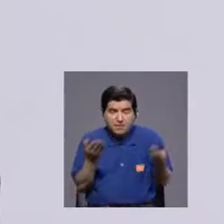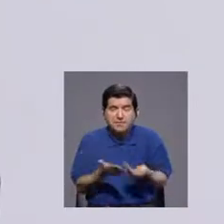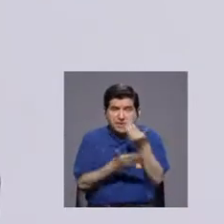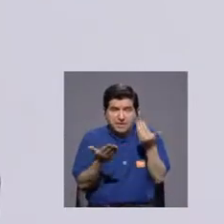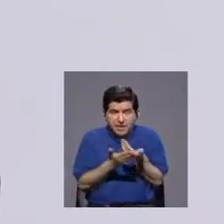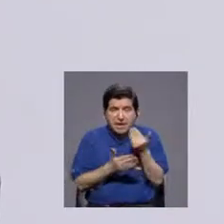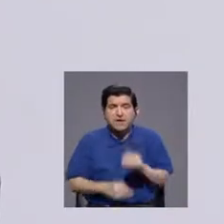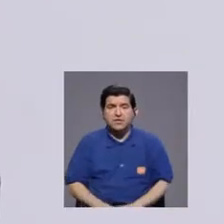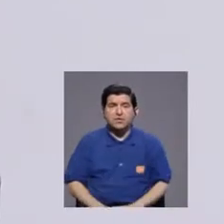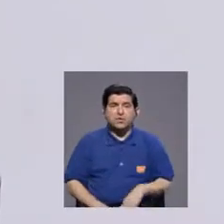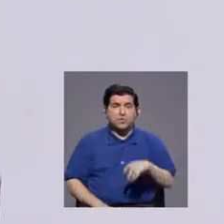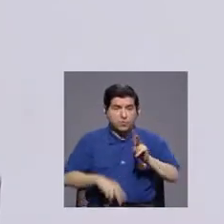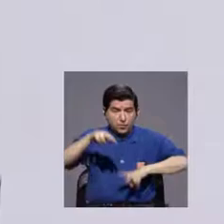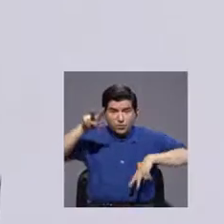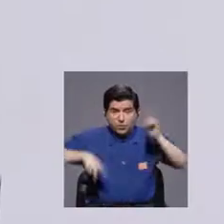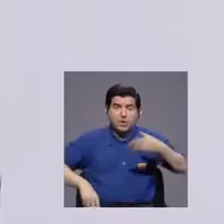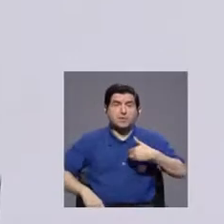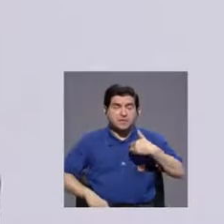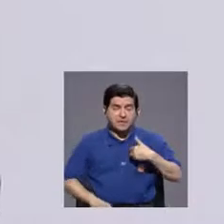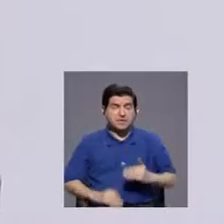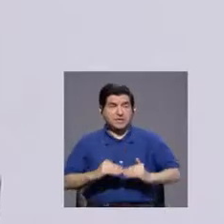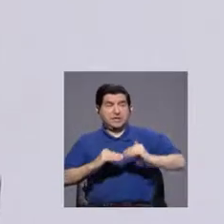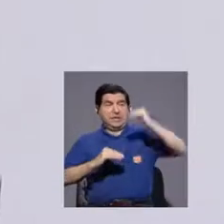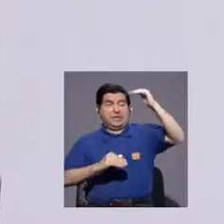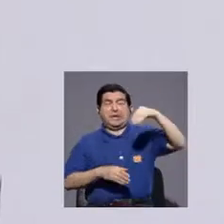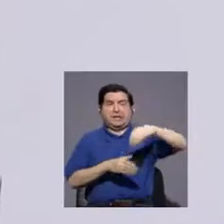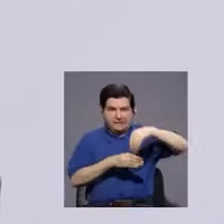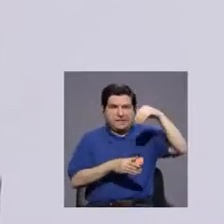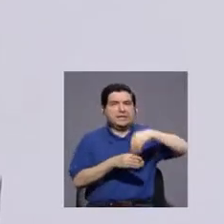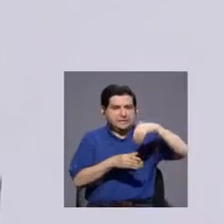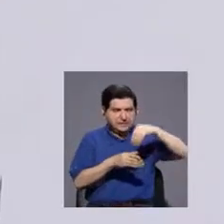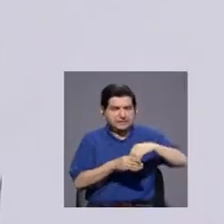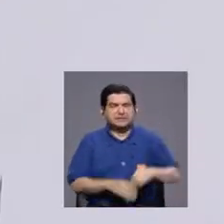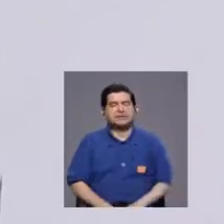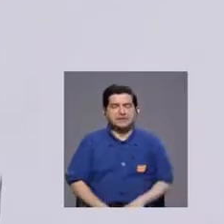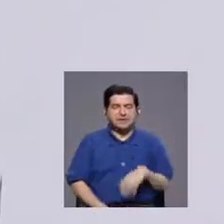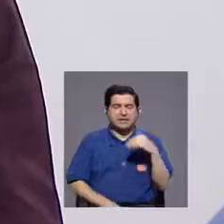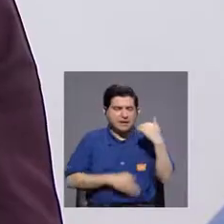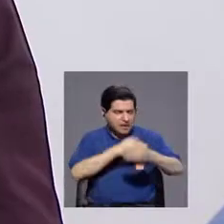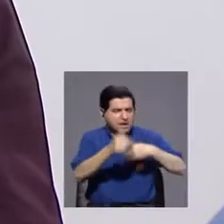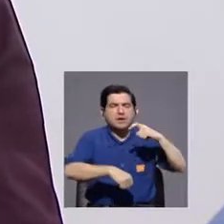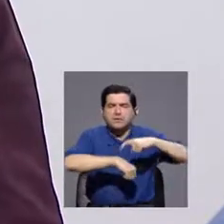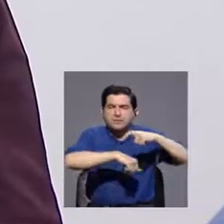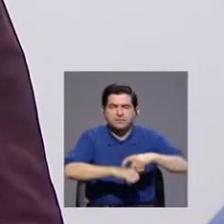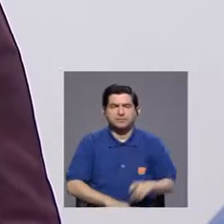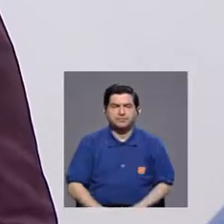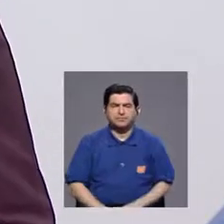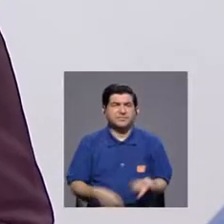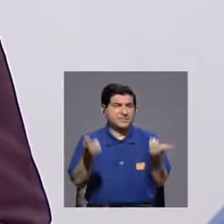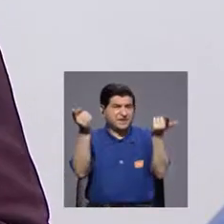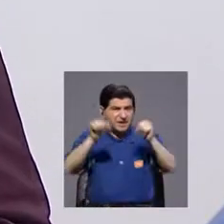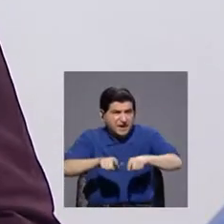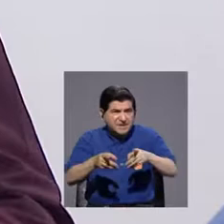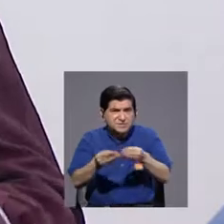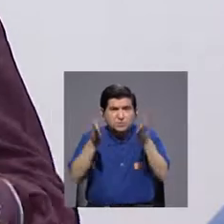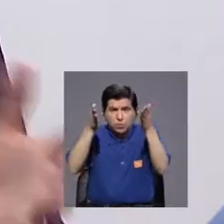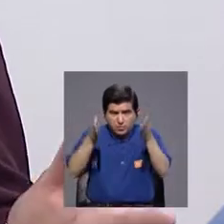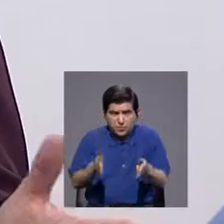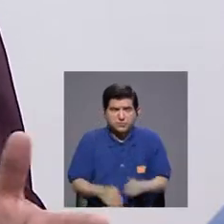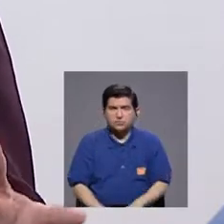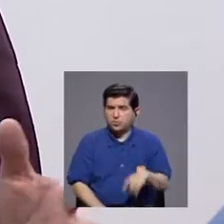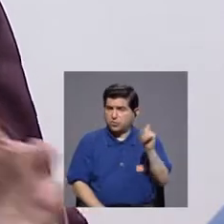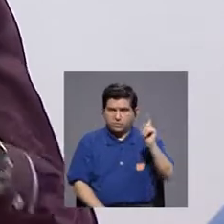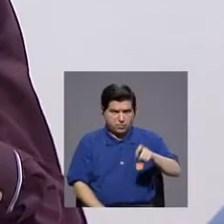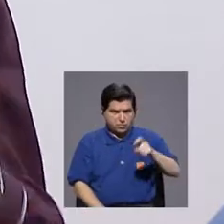variedad es un tiene un costo alto ha habido una inversión alta a través del tiempo el caso de que algún productor no